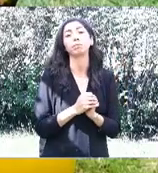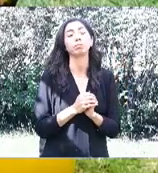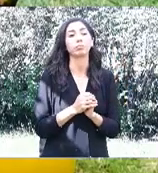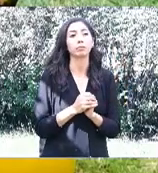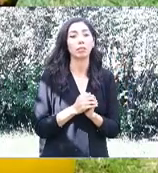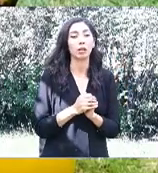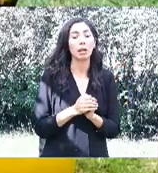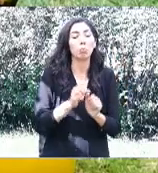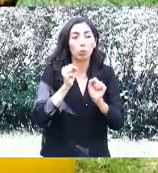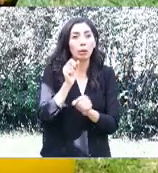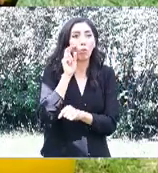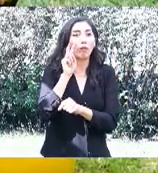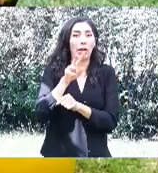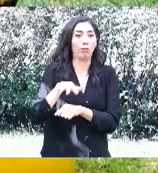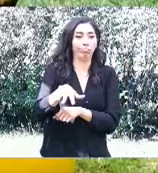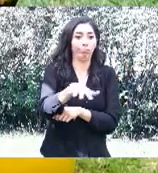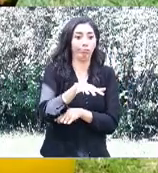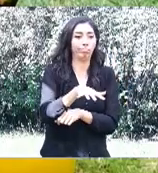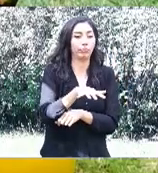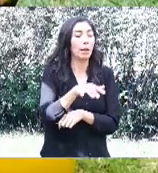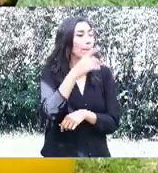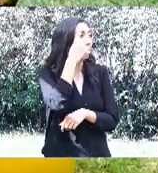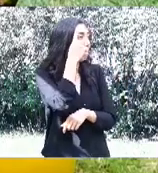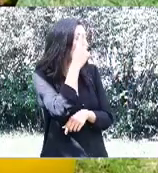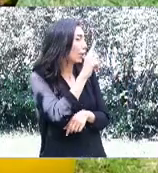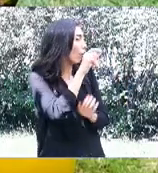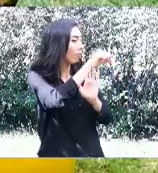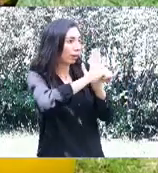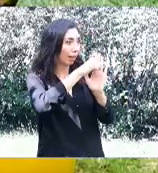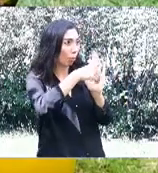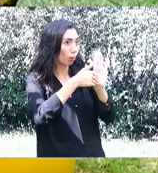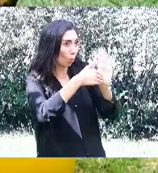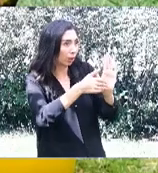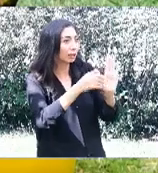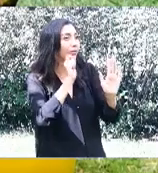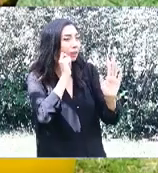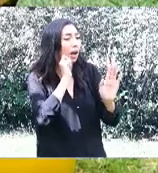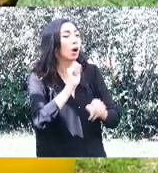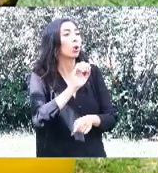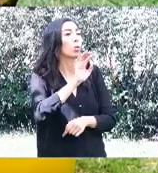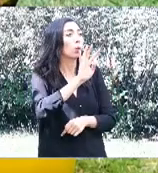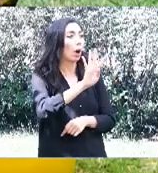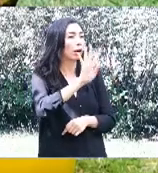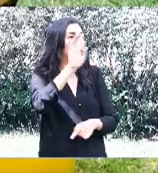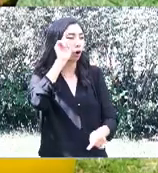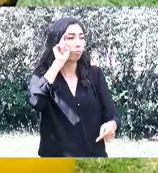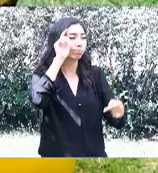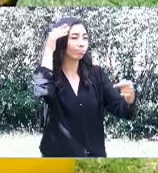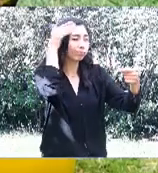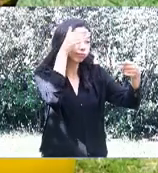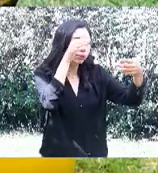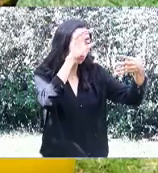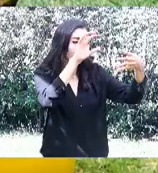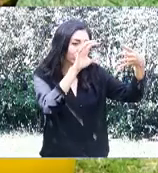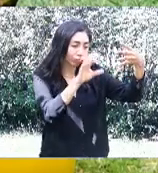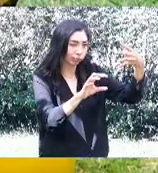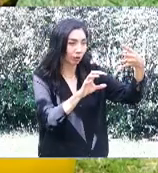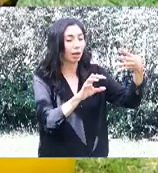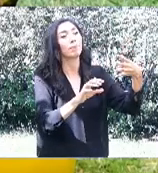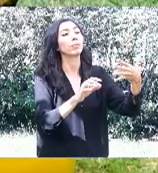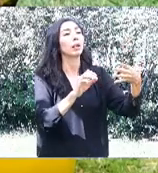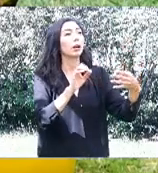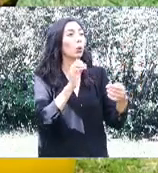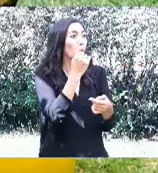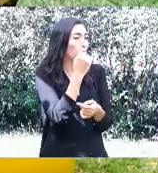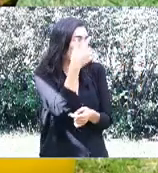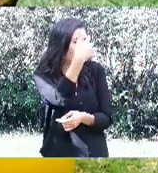en nuestro entorno pero en particular como decía el video son cuatro Los ejes en los cuales nosotros vamos a estructurar nuestros trabajos pero uno de ellos es